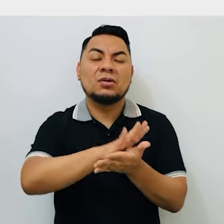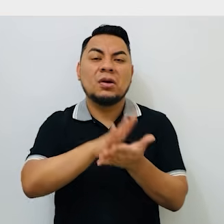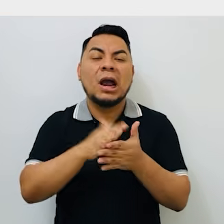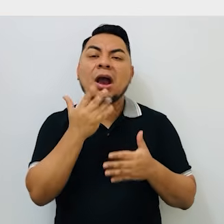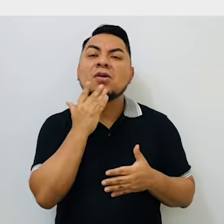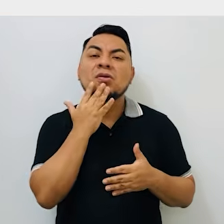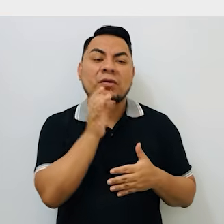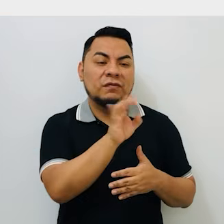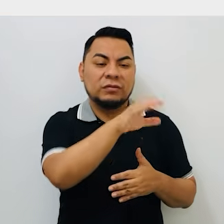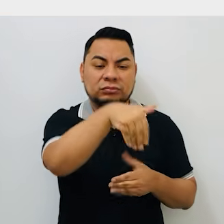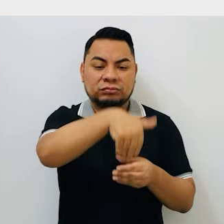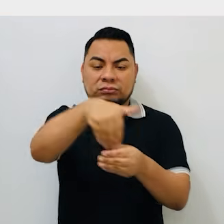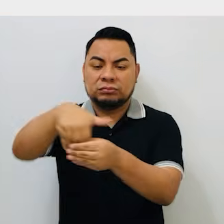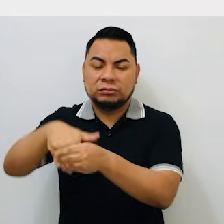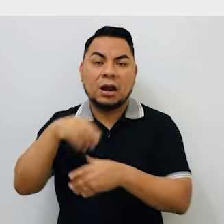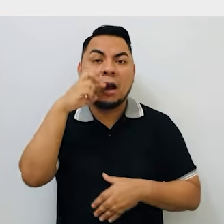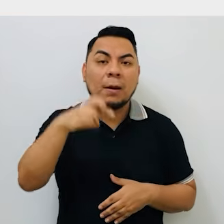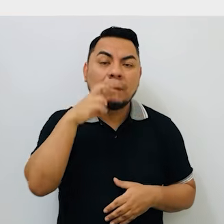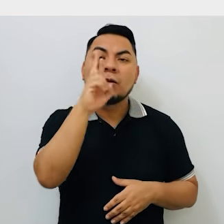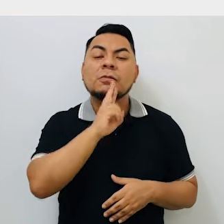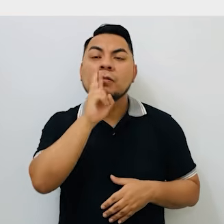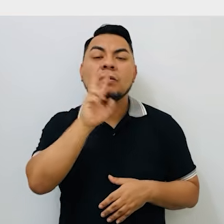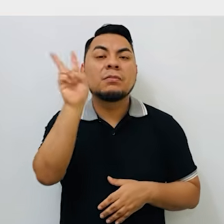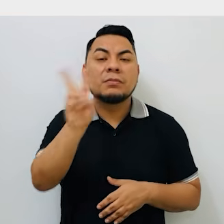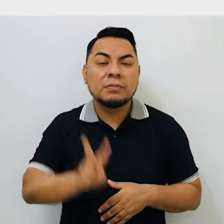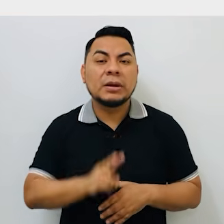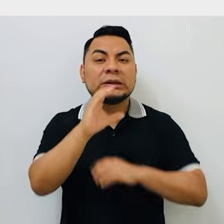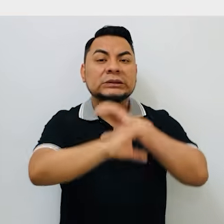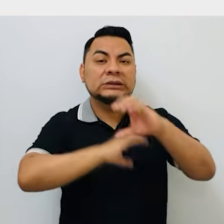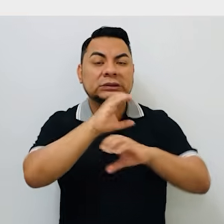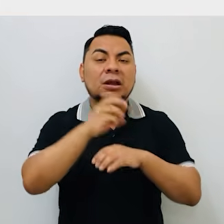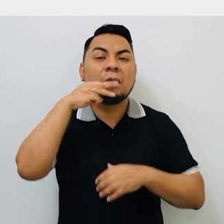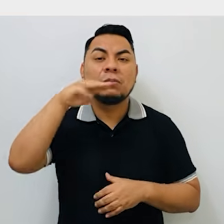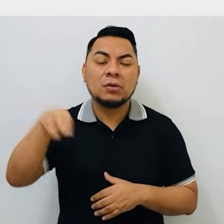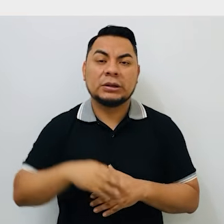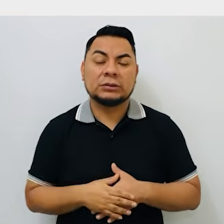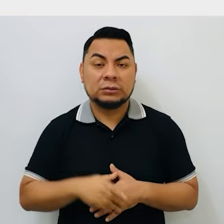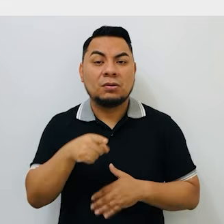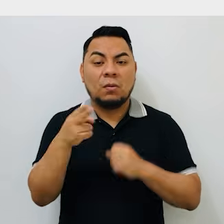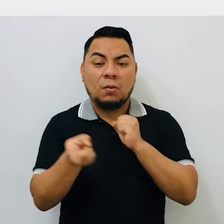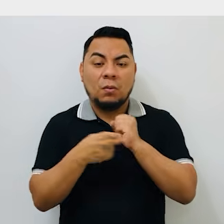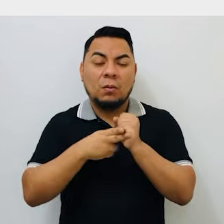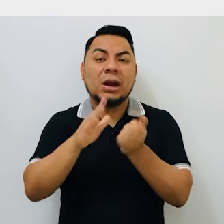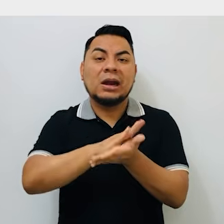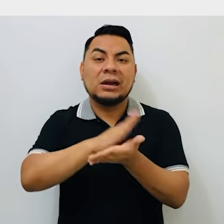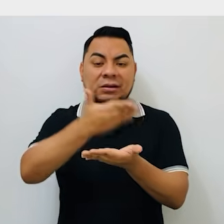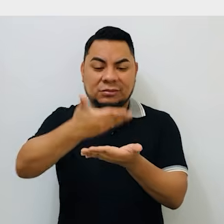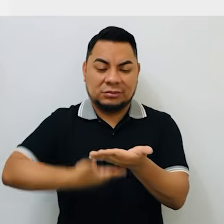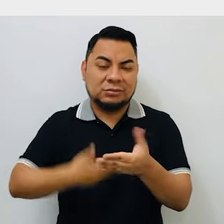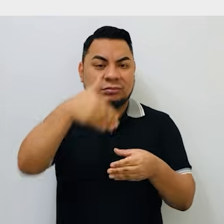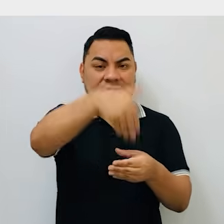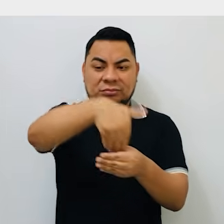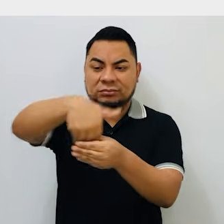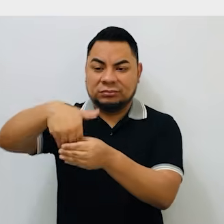5 sobres de plástico de colores: plomo, rojo, verde, celeste y morado, para guardar las